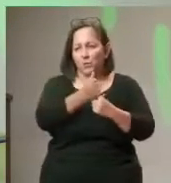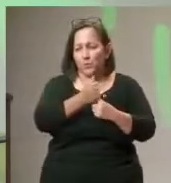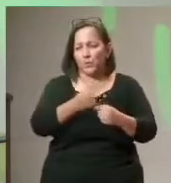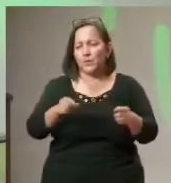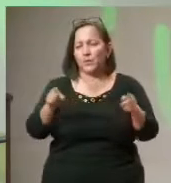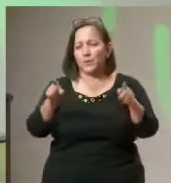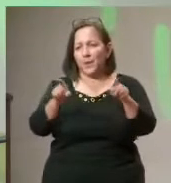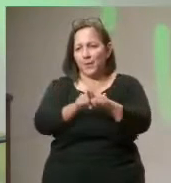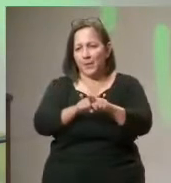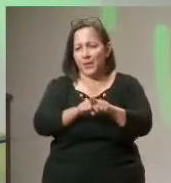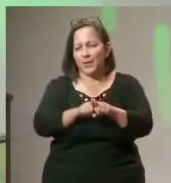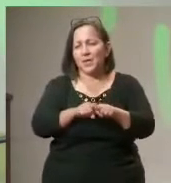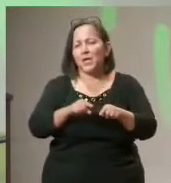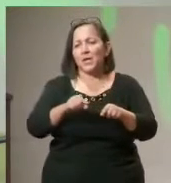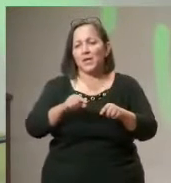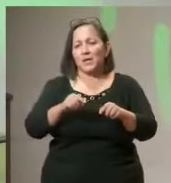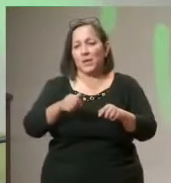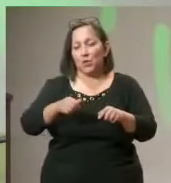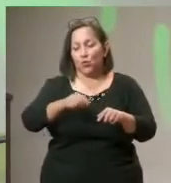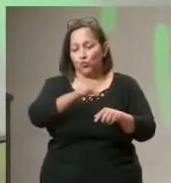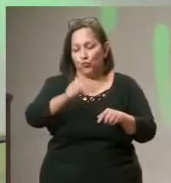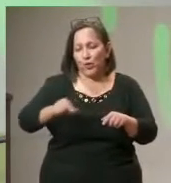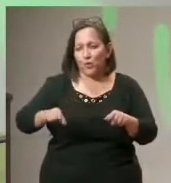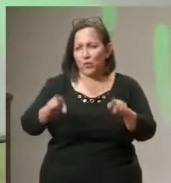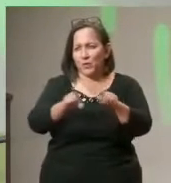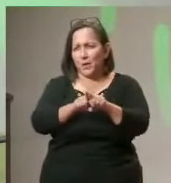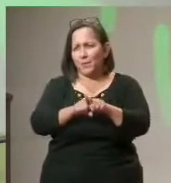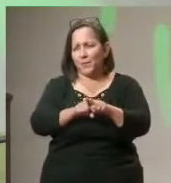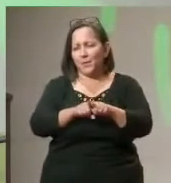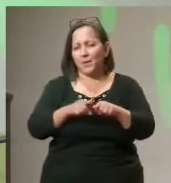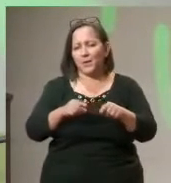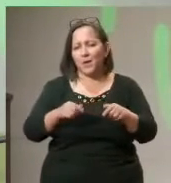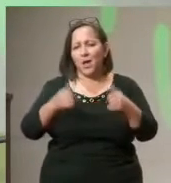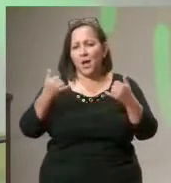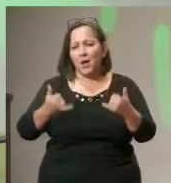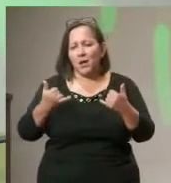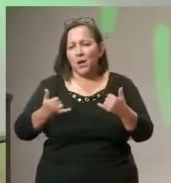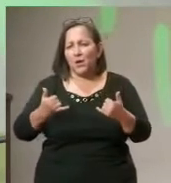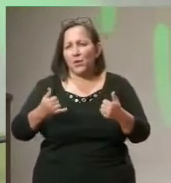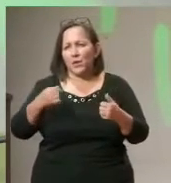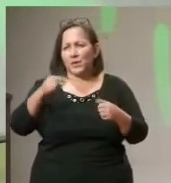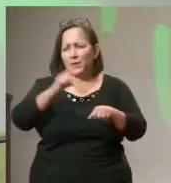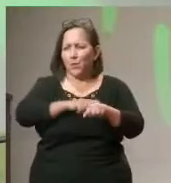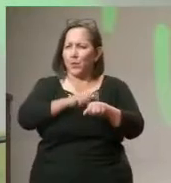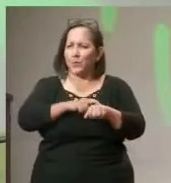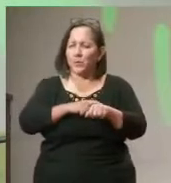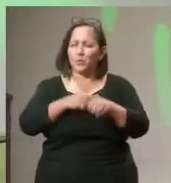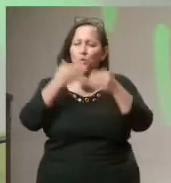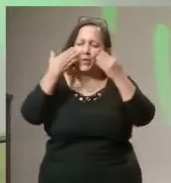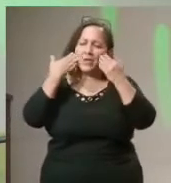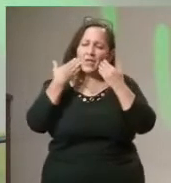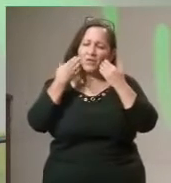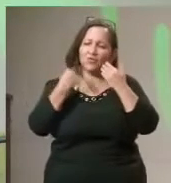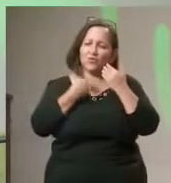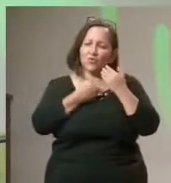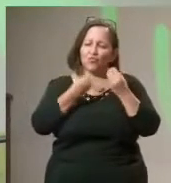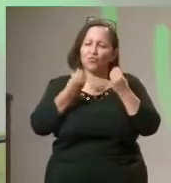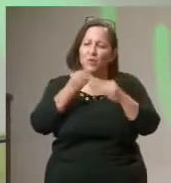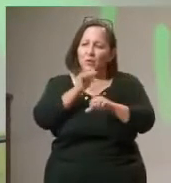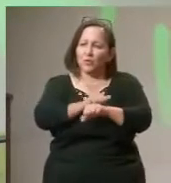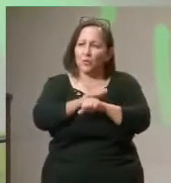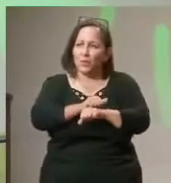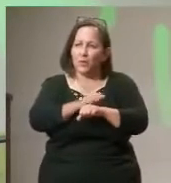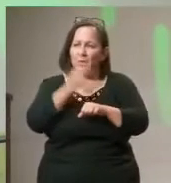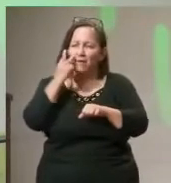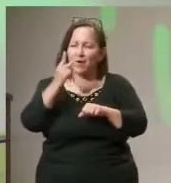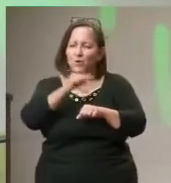acuática y ribereña de los ríos, ¿verdad? En este momento es sumamente triste y yo creo que estamos tan acostumbrados a ver